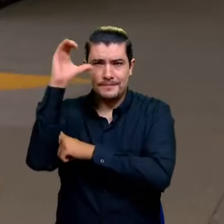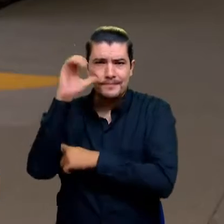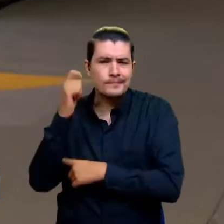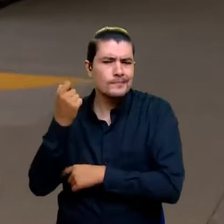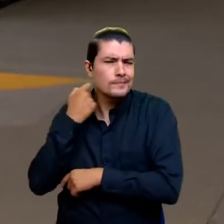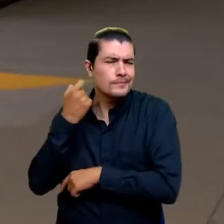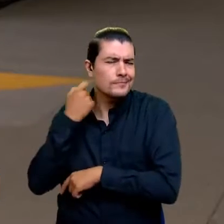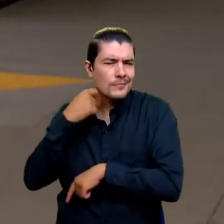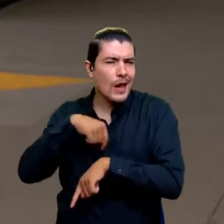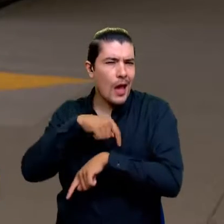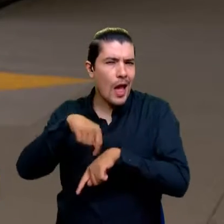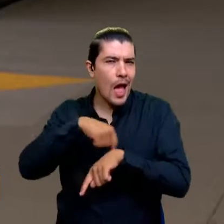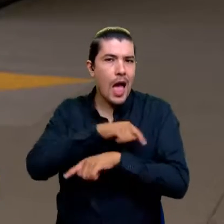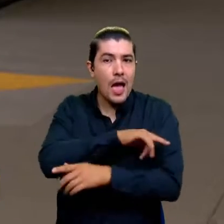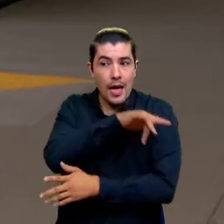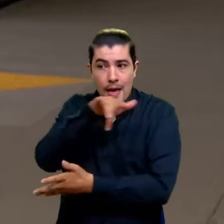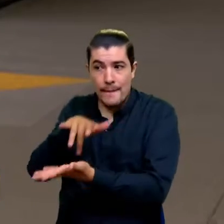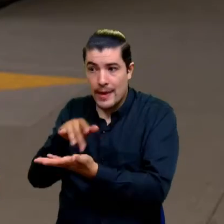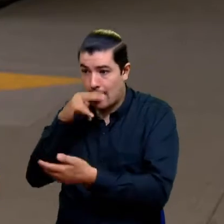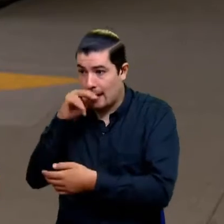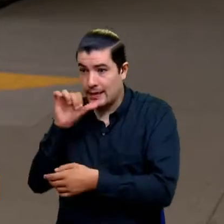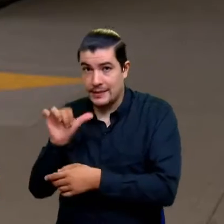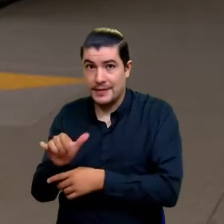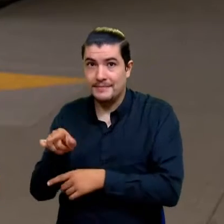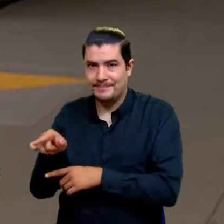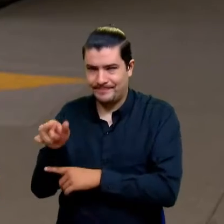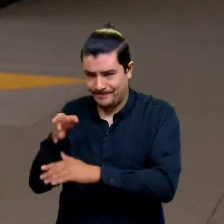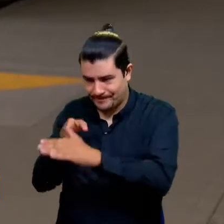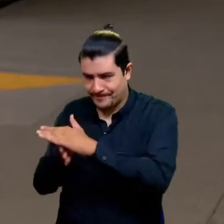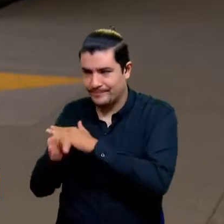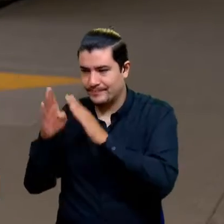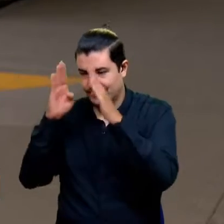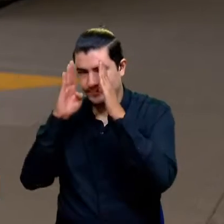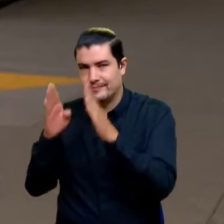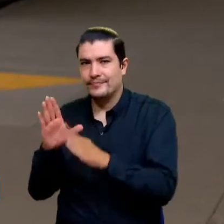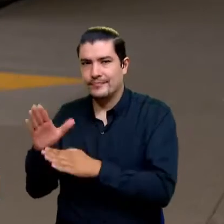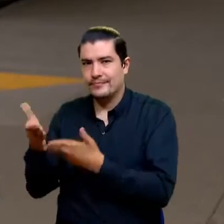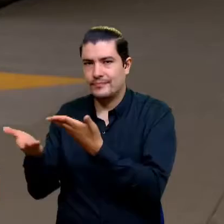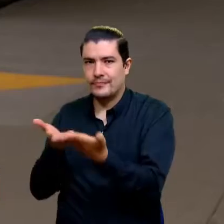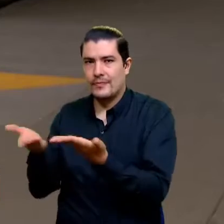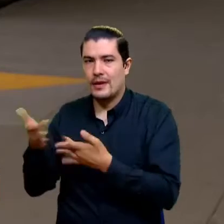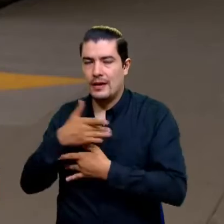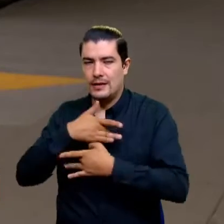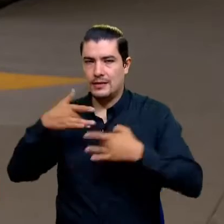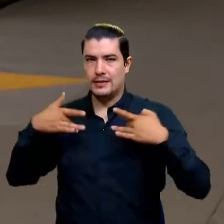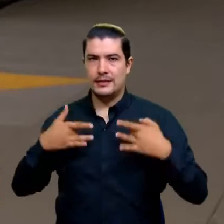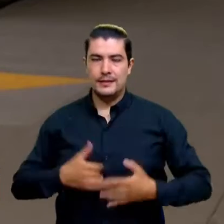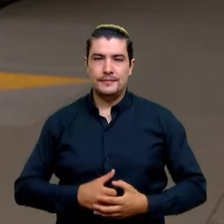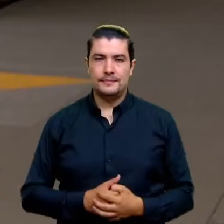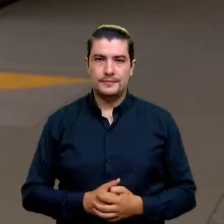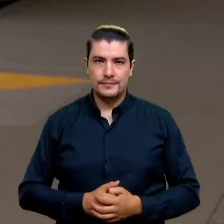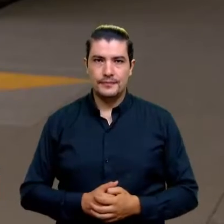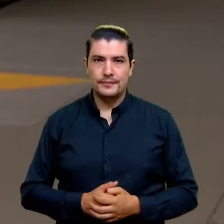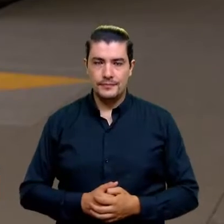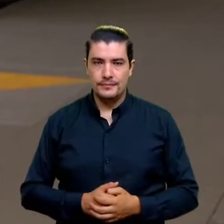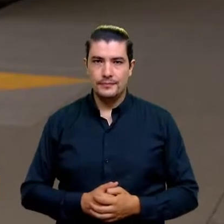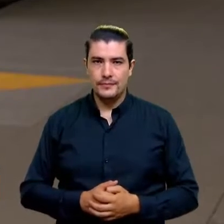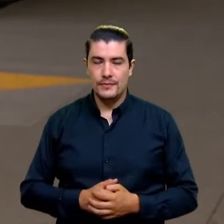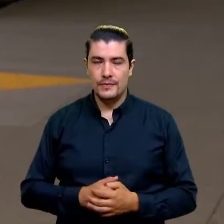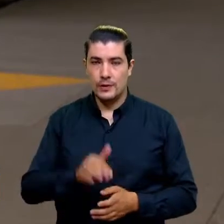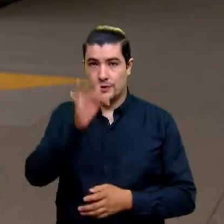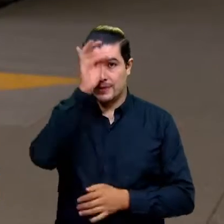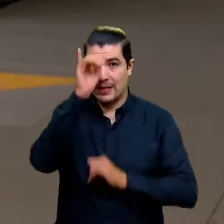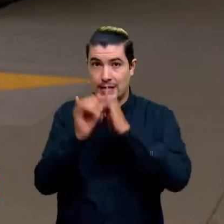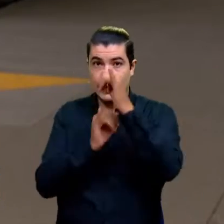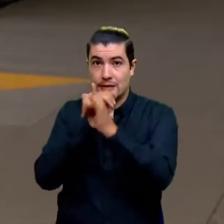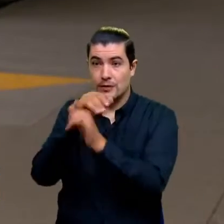nueva menor a este centro hospitalario tras el accidente vía Málaga en el municipio de San Andrés. Ya son 5 los menores